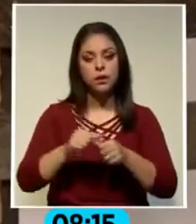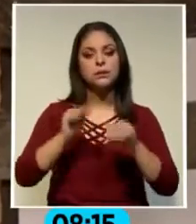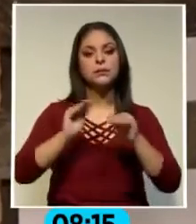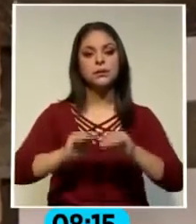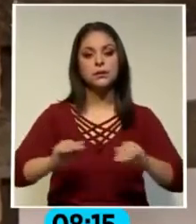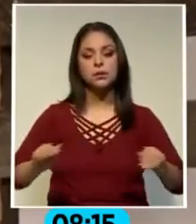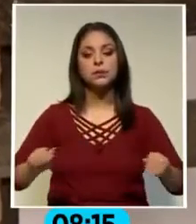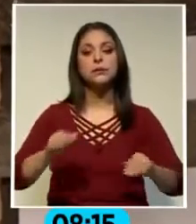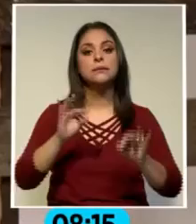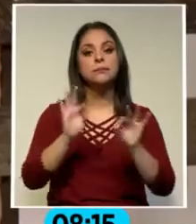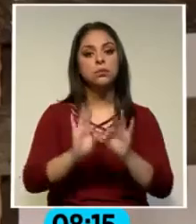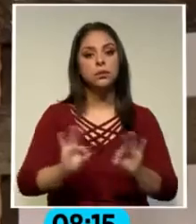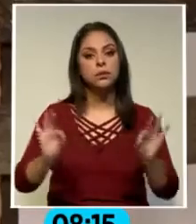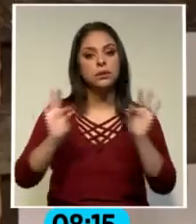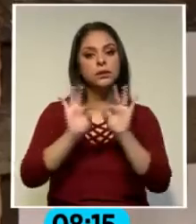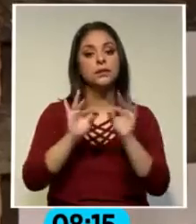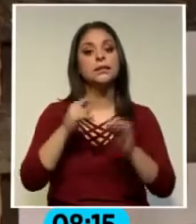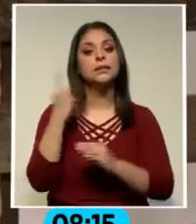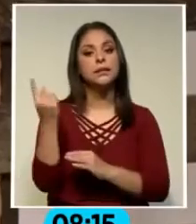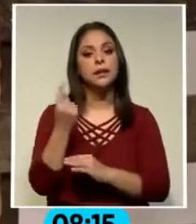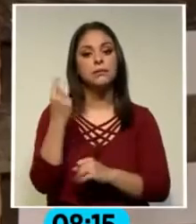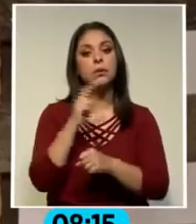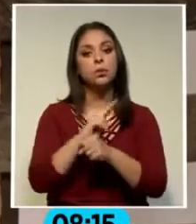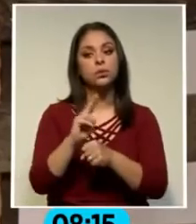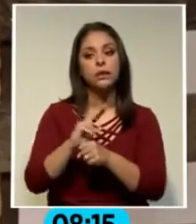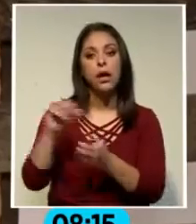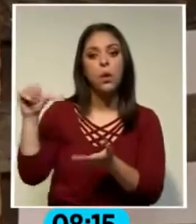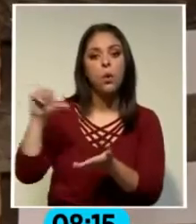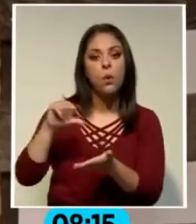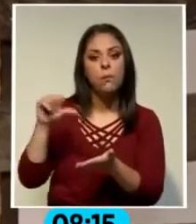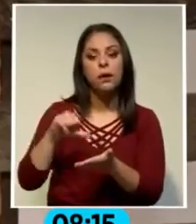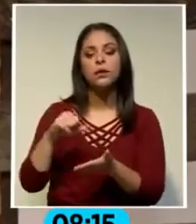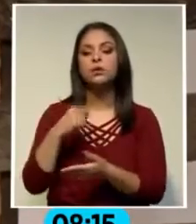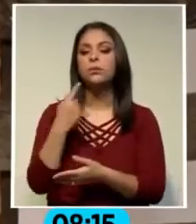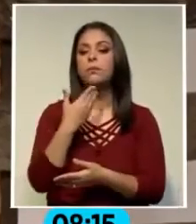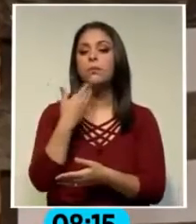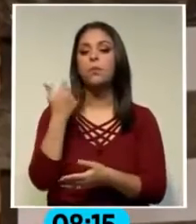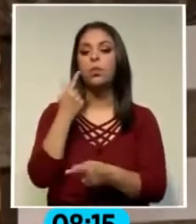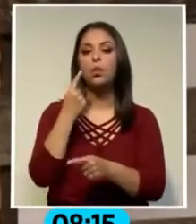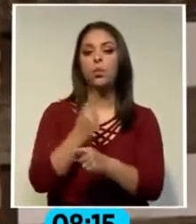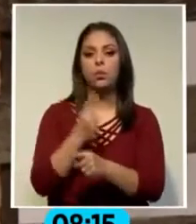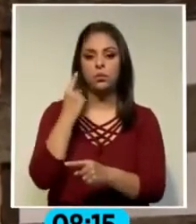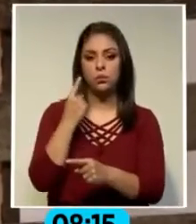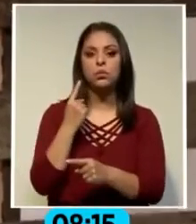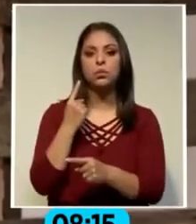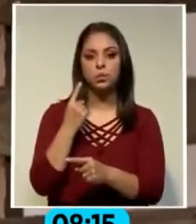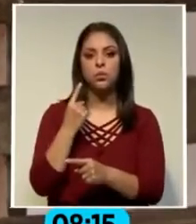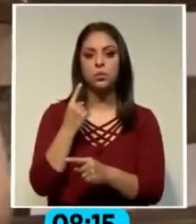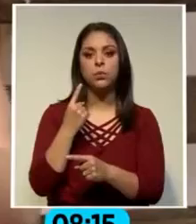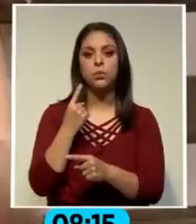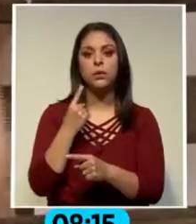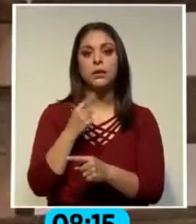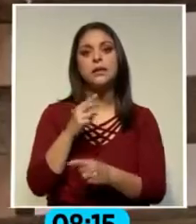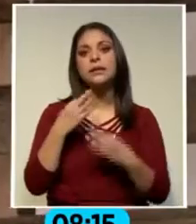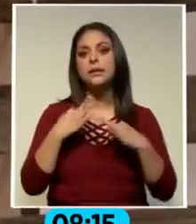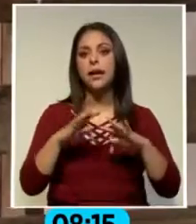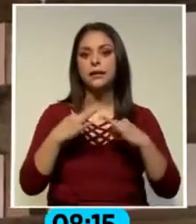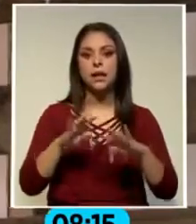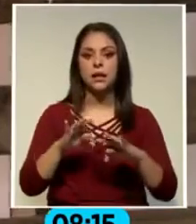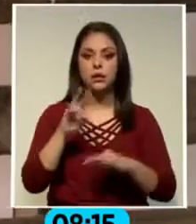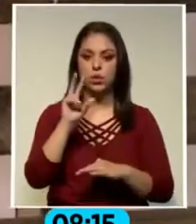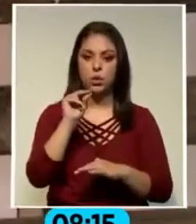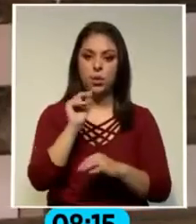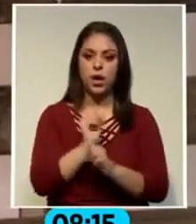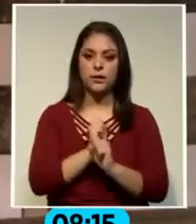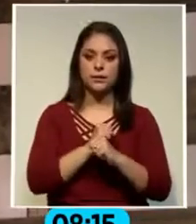niños y las niñas, muy importante, siempre utilizar la goma de la forma más adecuada posible y tratar de no hacer... Vamos a ponerle a